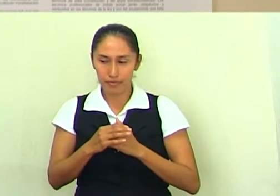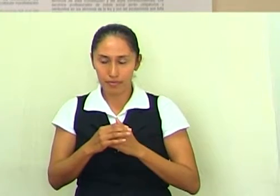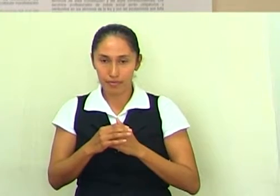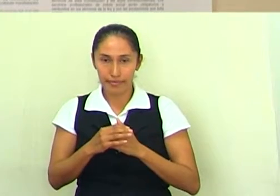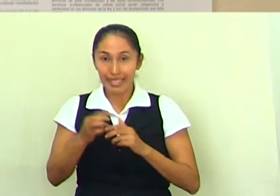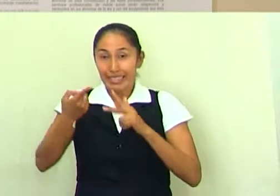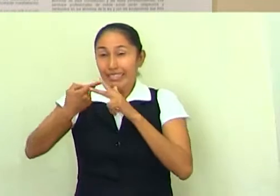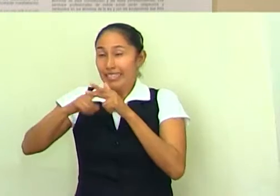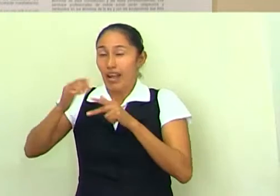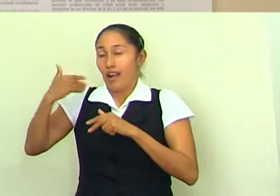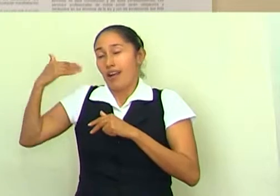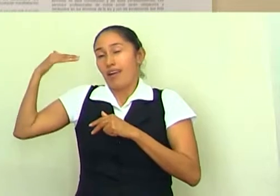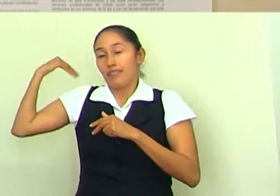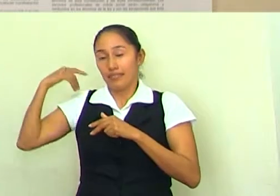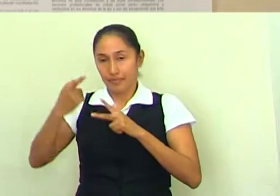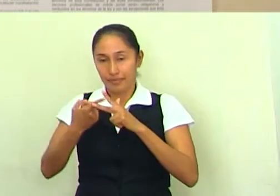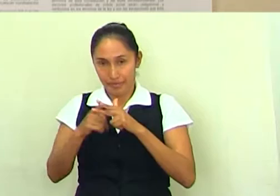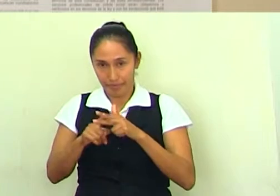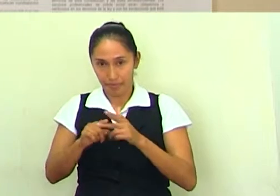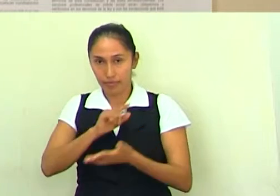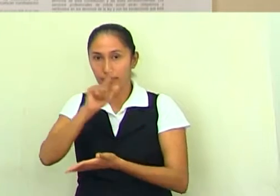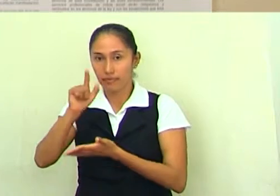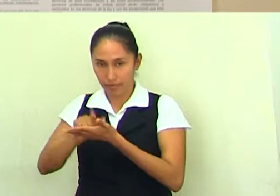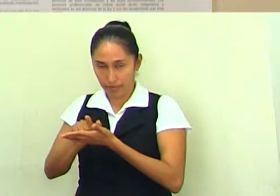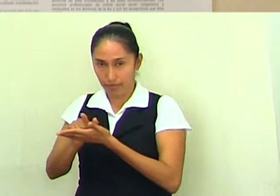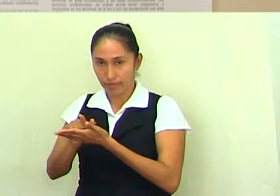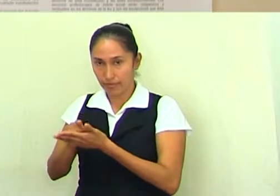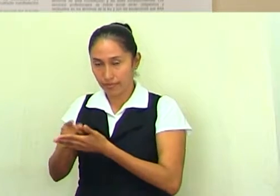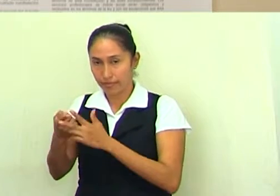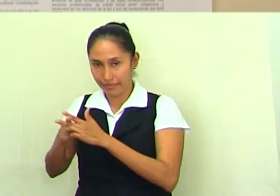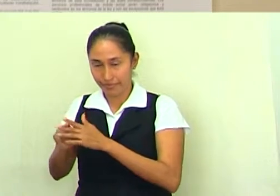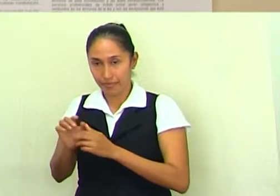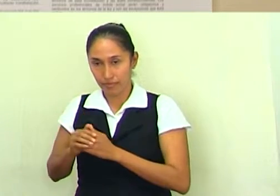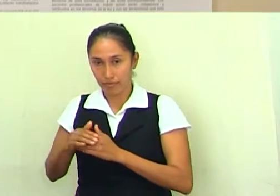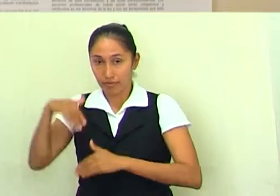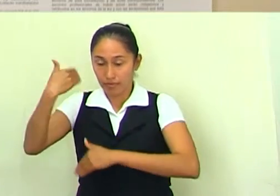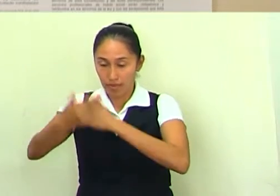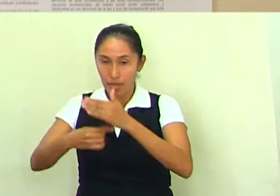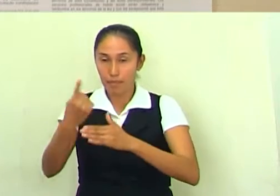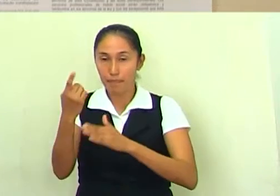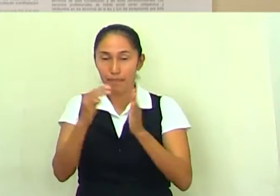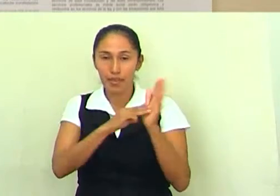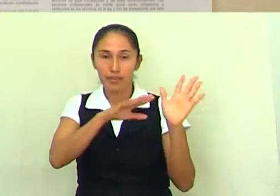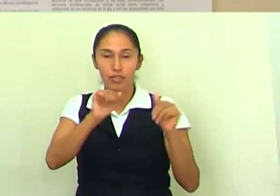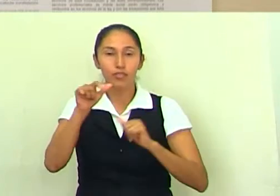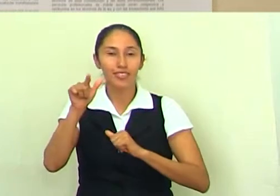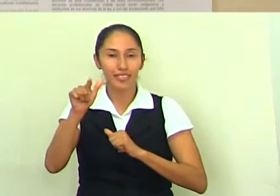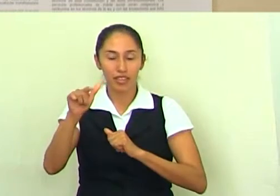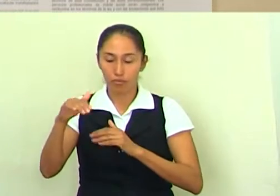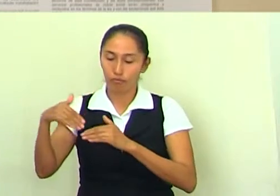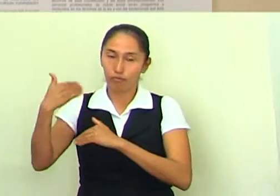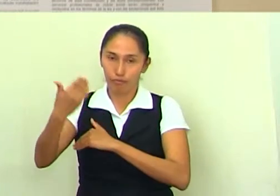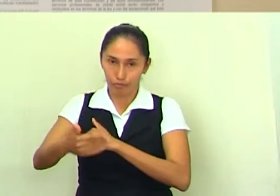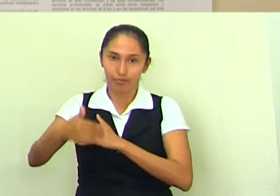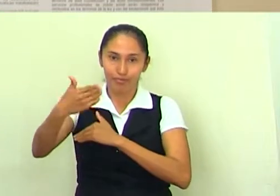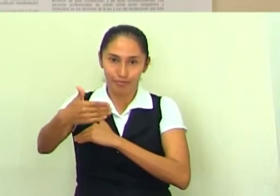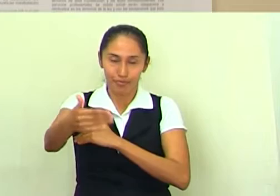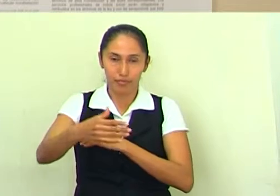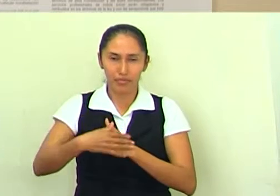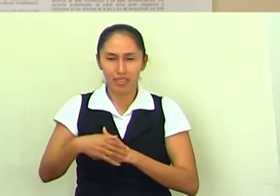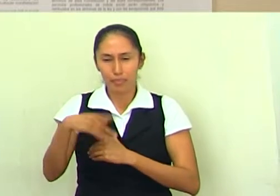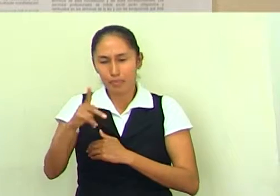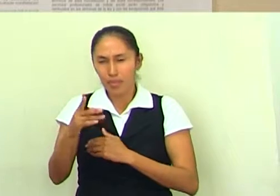el origen para que diera lugar al de 1917, pues viene ahí. ¿Cómo está estructurado? Y quiero